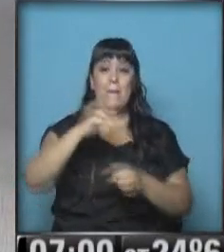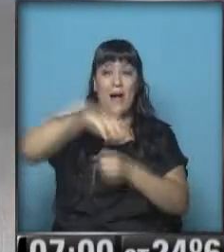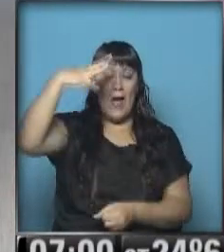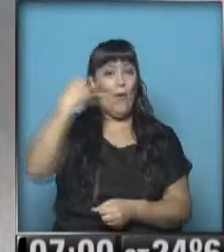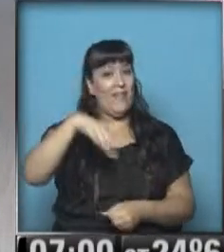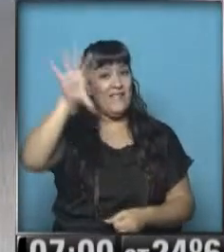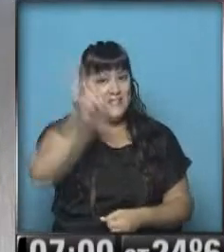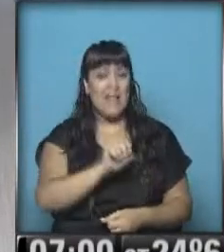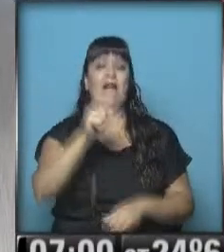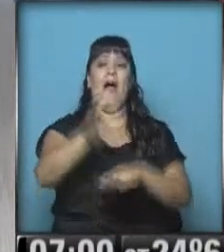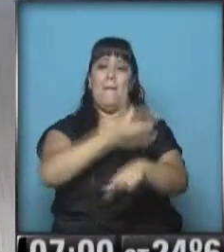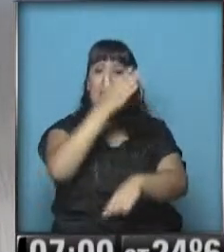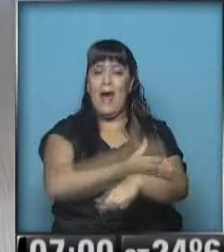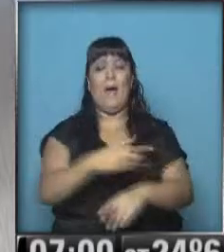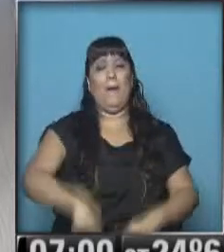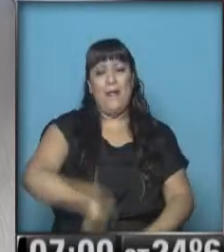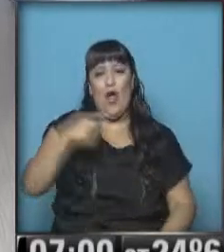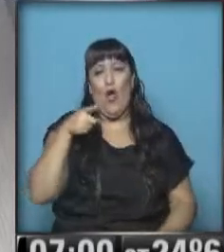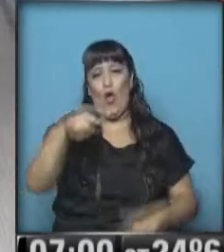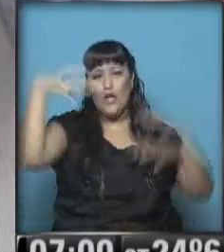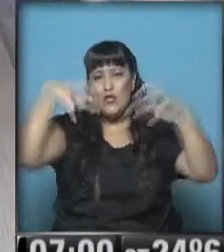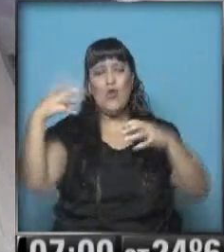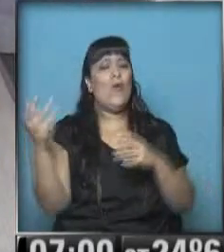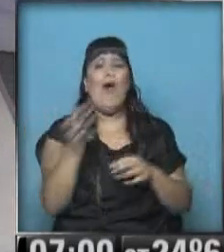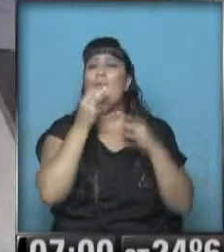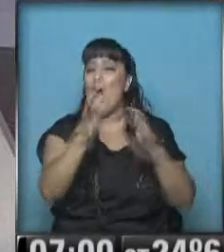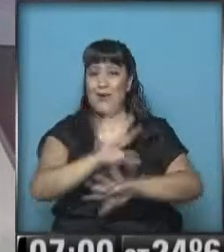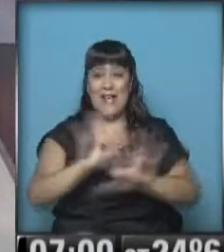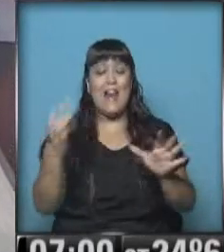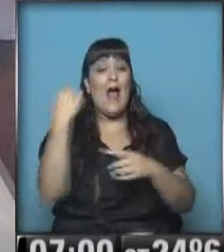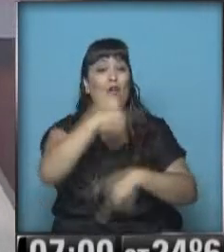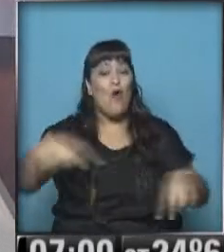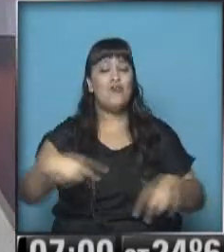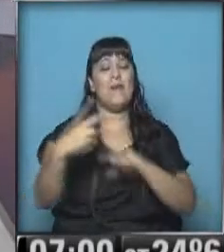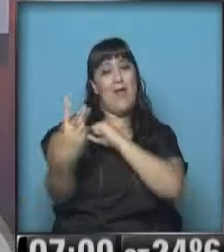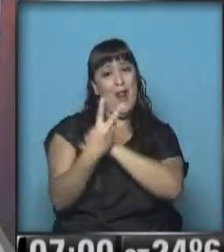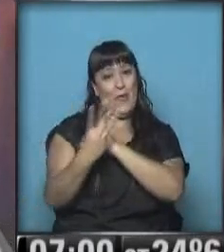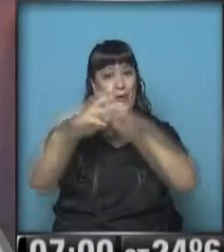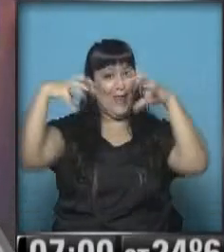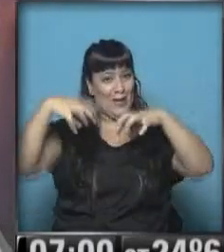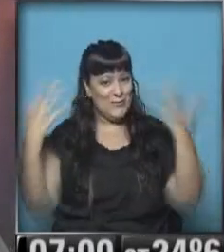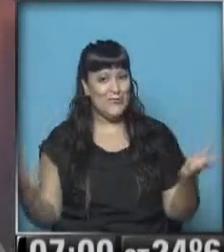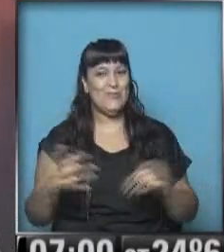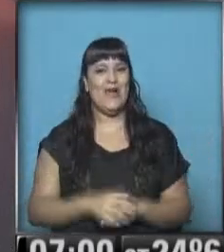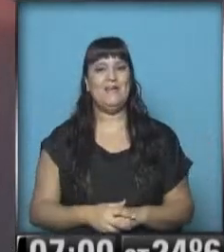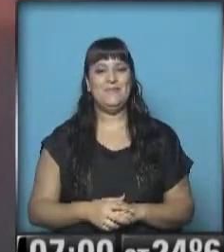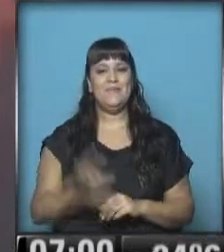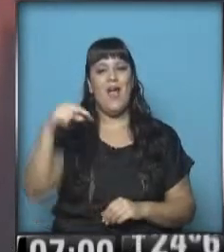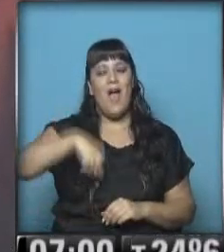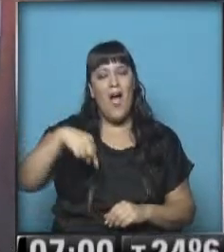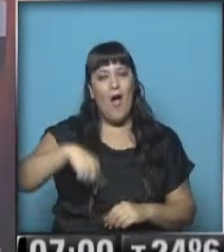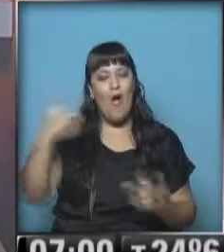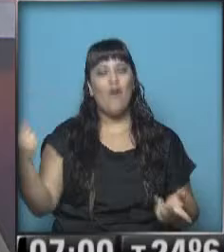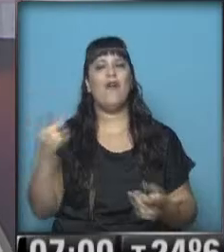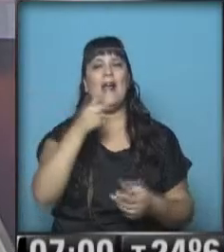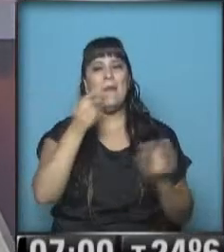Paraguas, bota, piloto, exacto. Lo que usted quiera. Todo lo que nos sirva. Todo está habilitado para la mañana. Muy bien, vamos a repasar entonces si